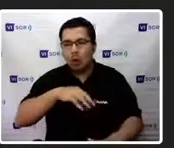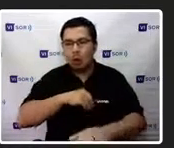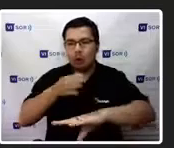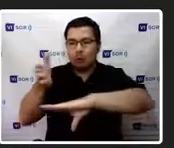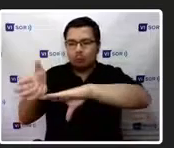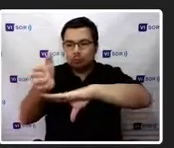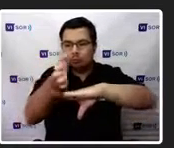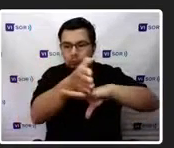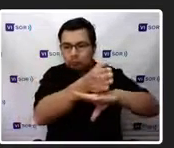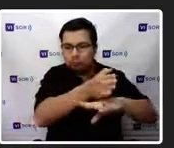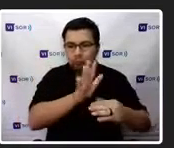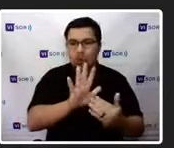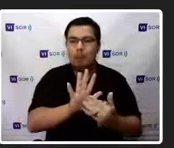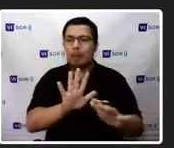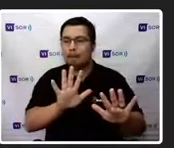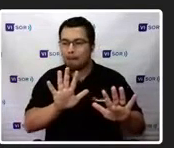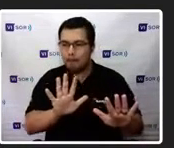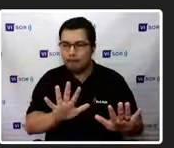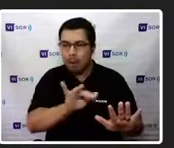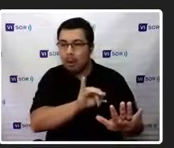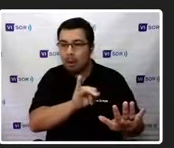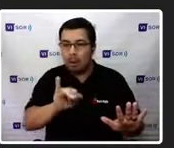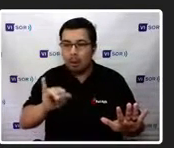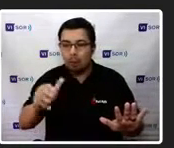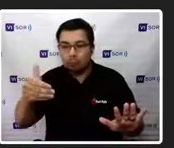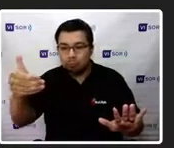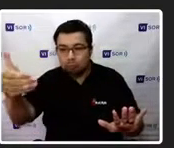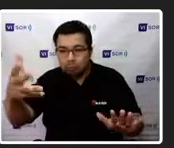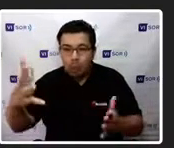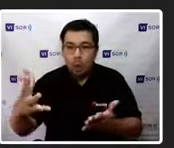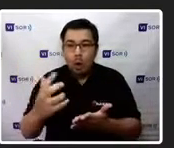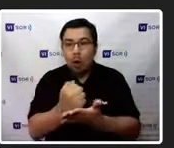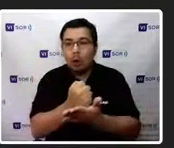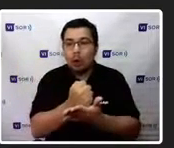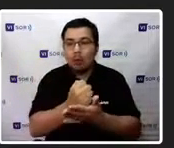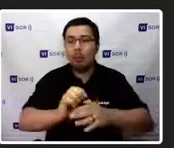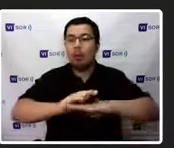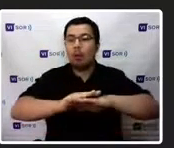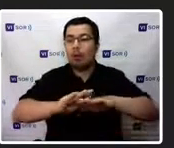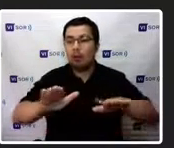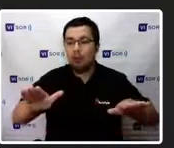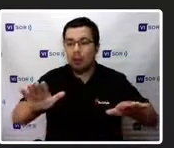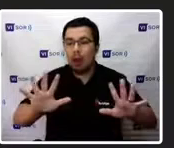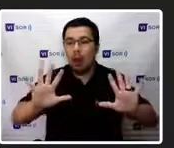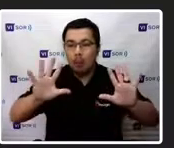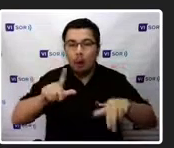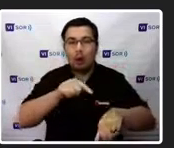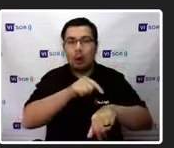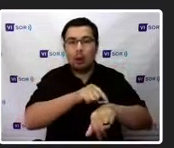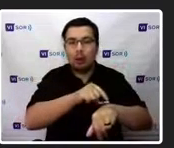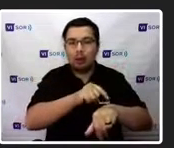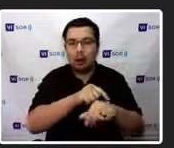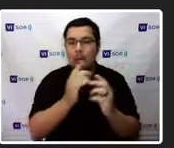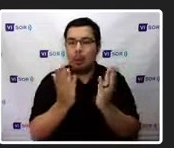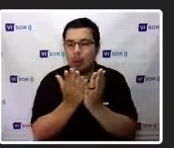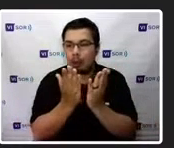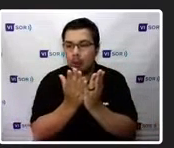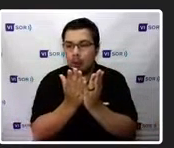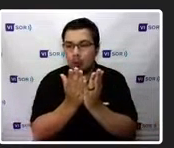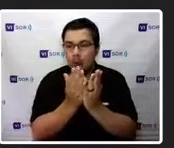los logramos terminar en periodos académicos tal vez no regulares, ¿no es cierto? ¿Perdón?